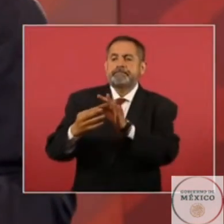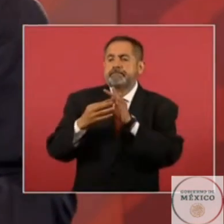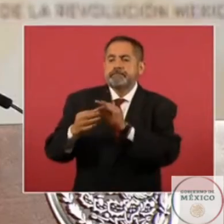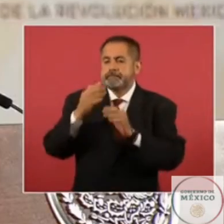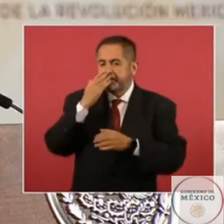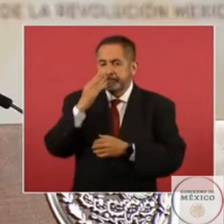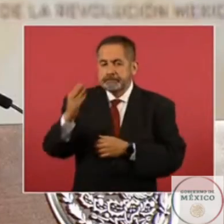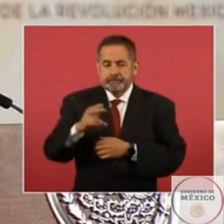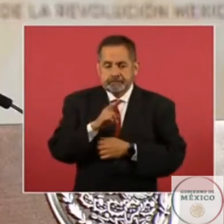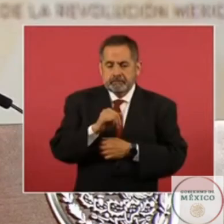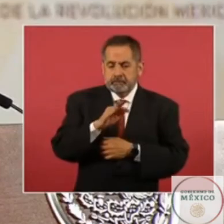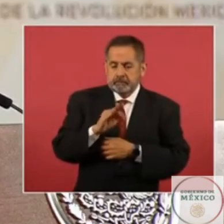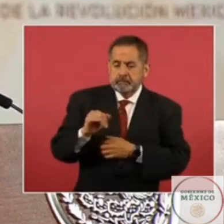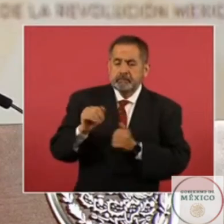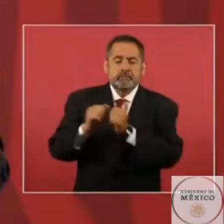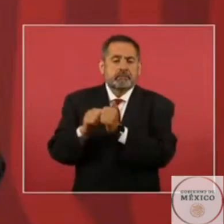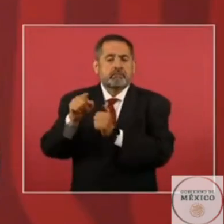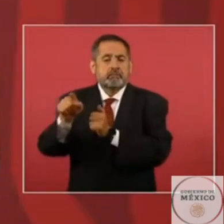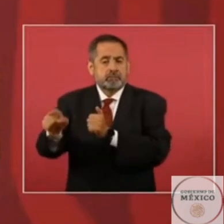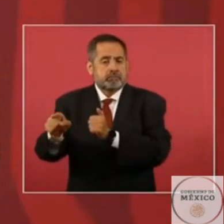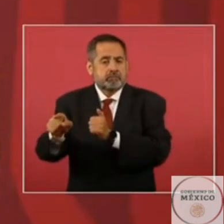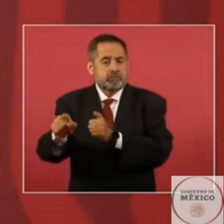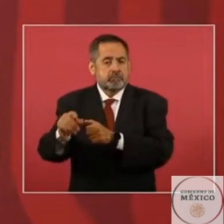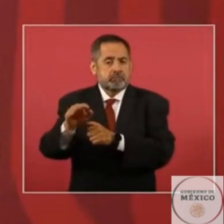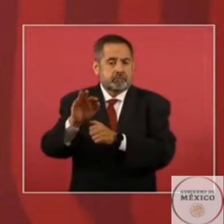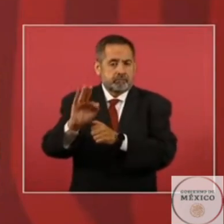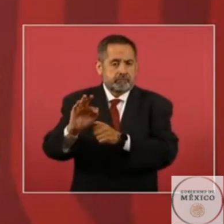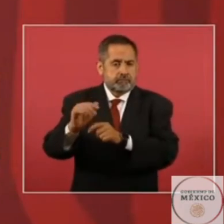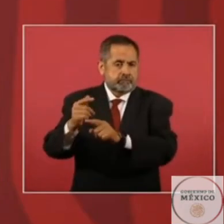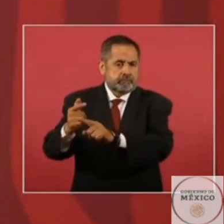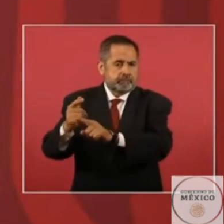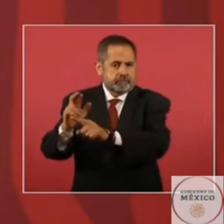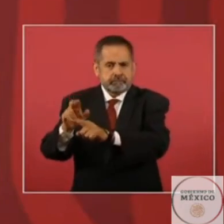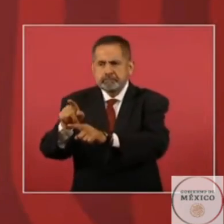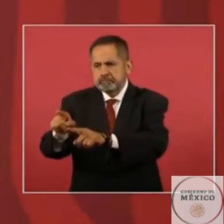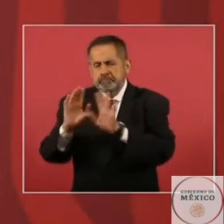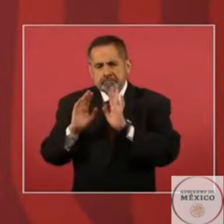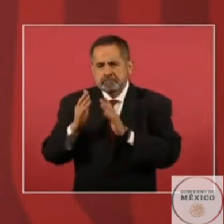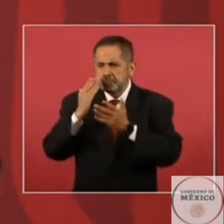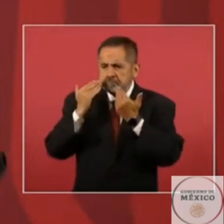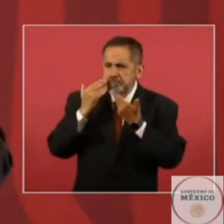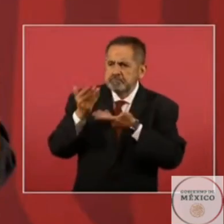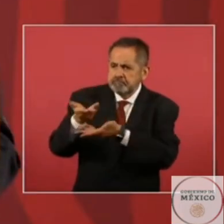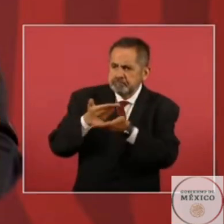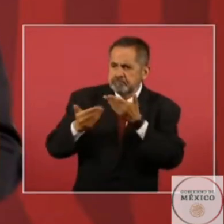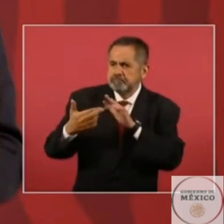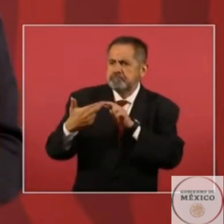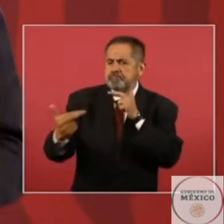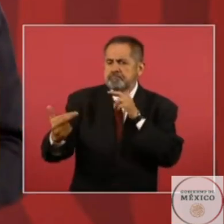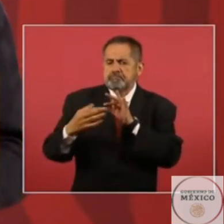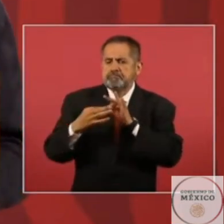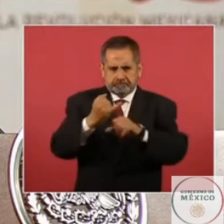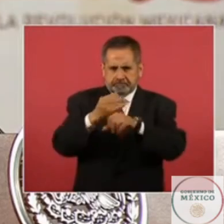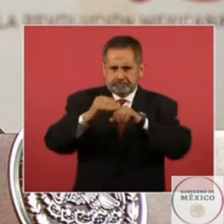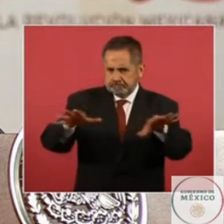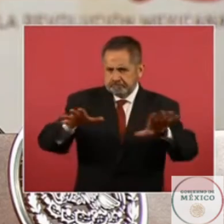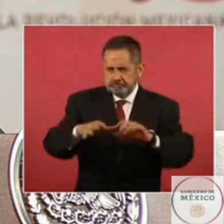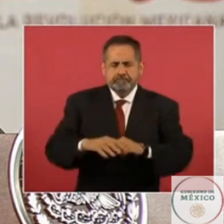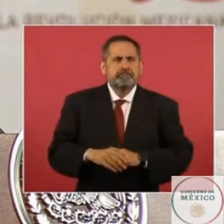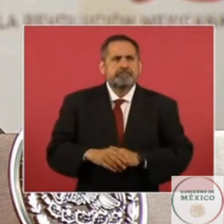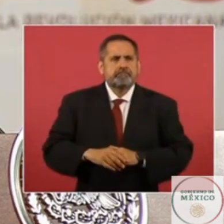UIF y la Fiscalía, sino algo completamente normal que se lleva a cabo en este